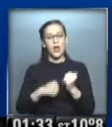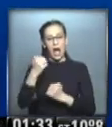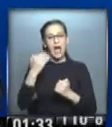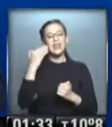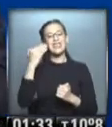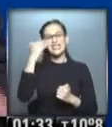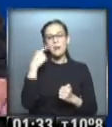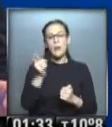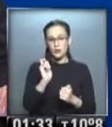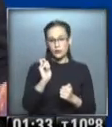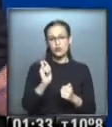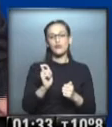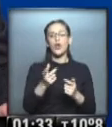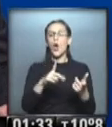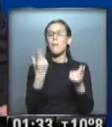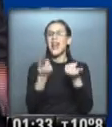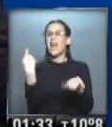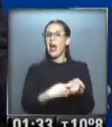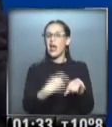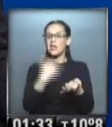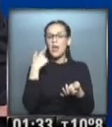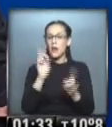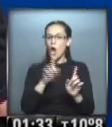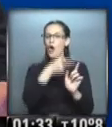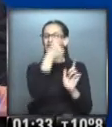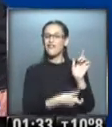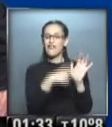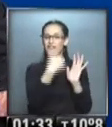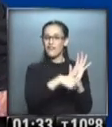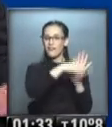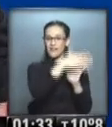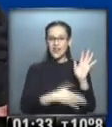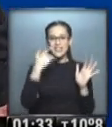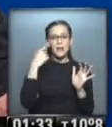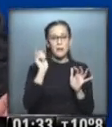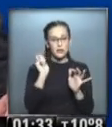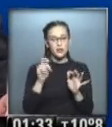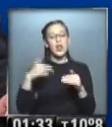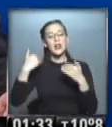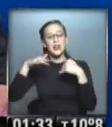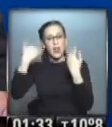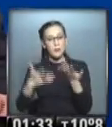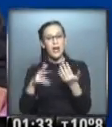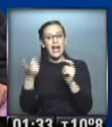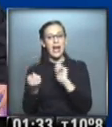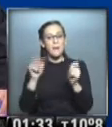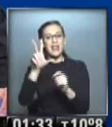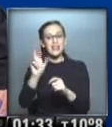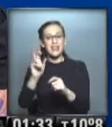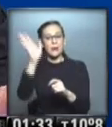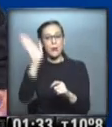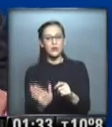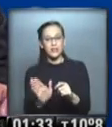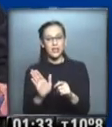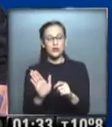neto. De allí para arriba se va a incrementar 30% el mínimo no imponible